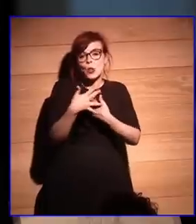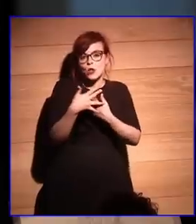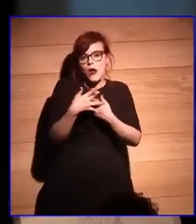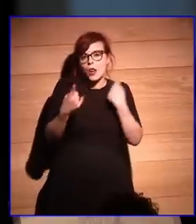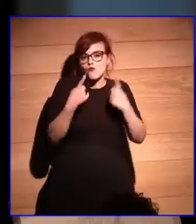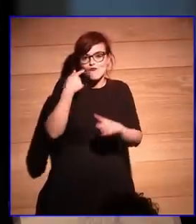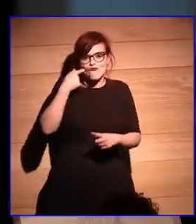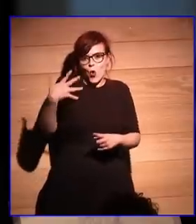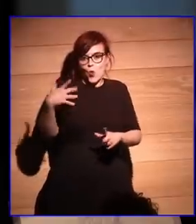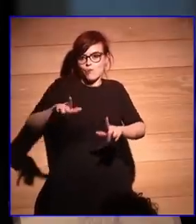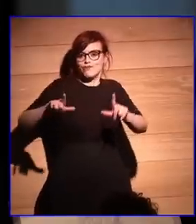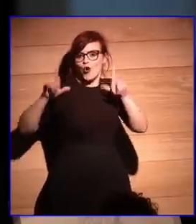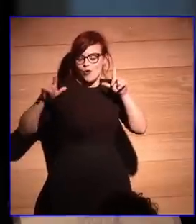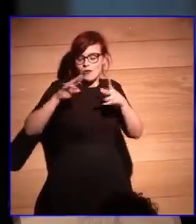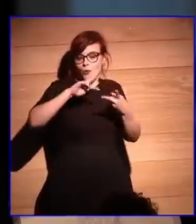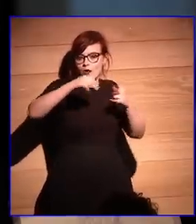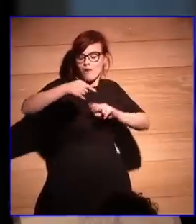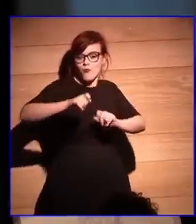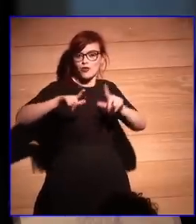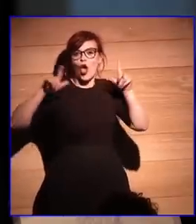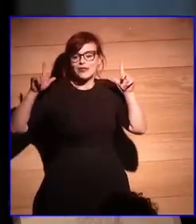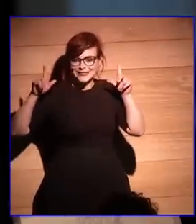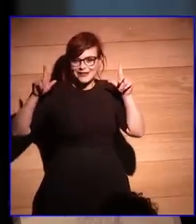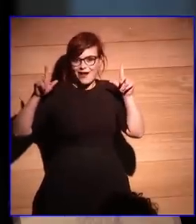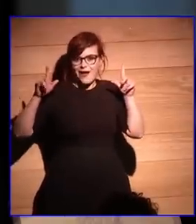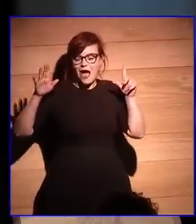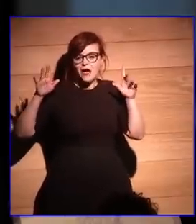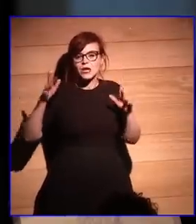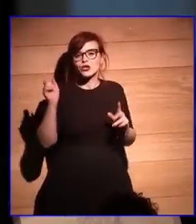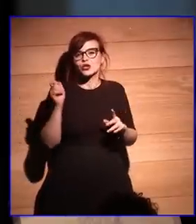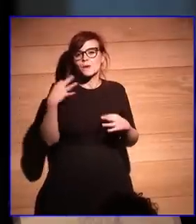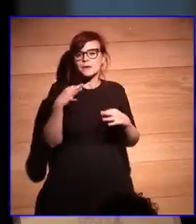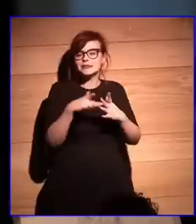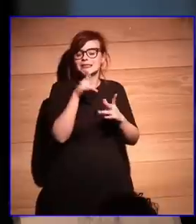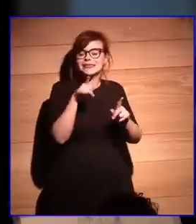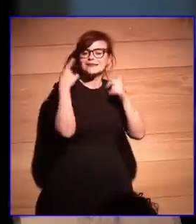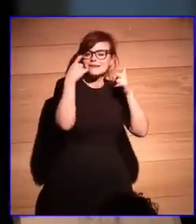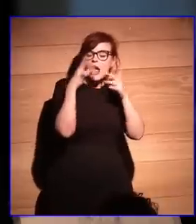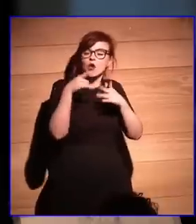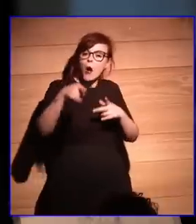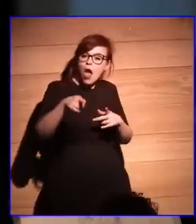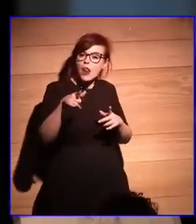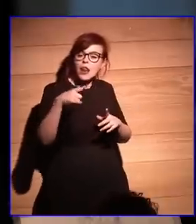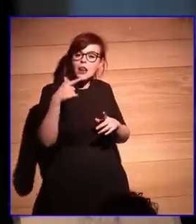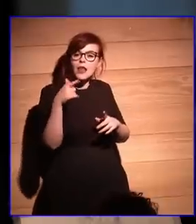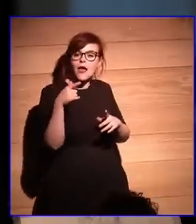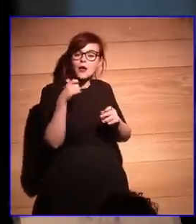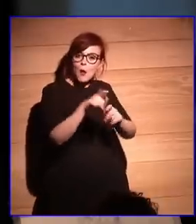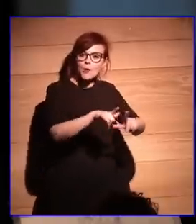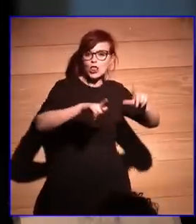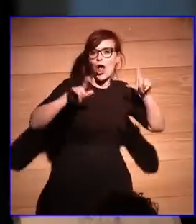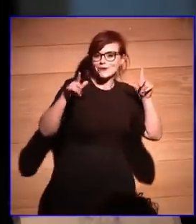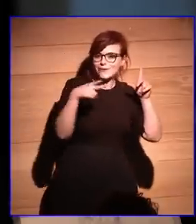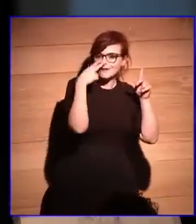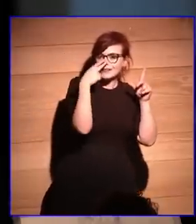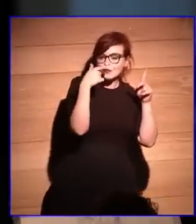tan carismático que acaba siendo el protagonista, es dar la medida del protagonista. El protagonista es tan interesante o